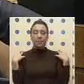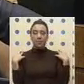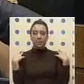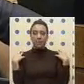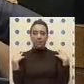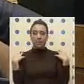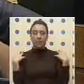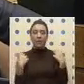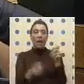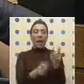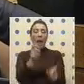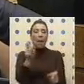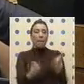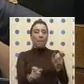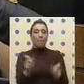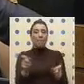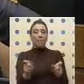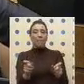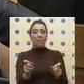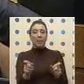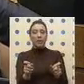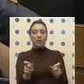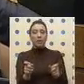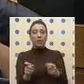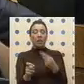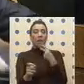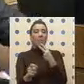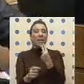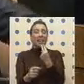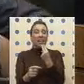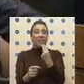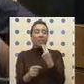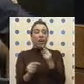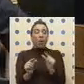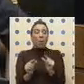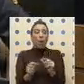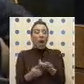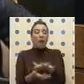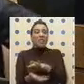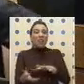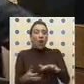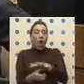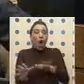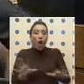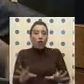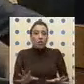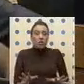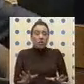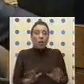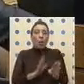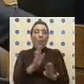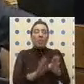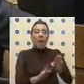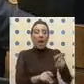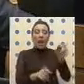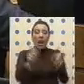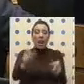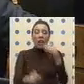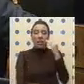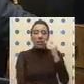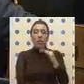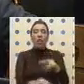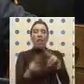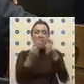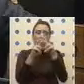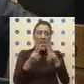justamente en las personas que tienen, con muchas veces también con precarias condiciones, cuidar a esos jóvenes en estos centros de detención. Y los sumarios